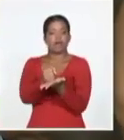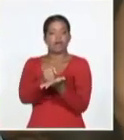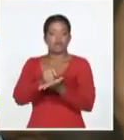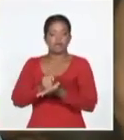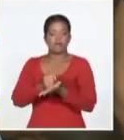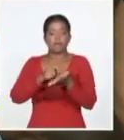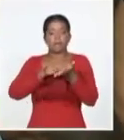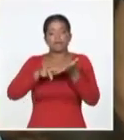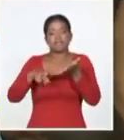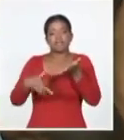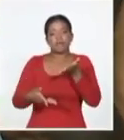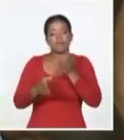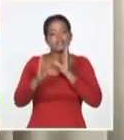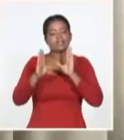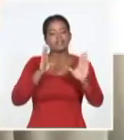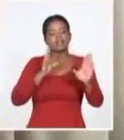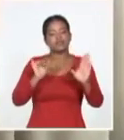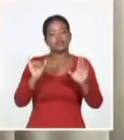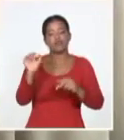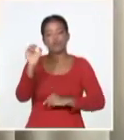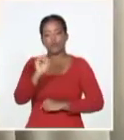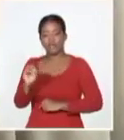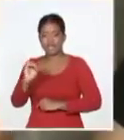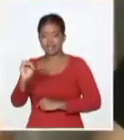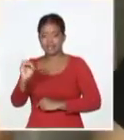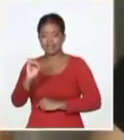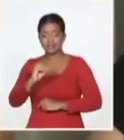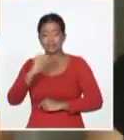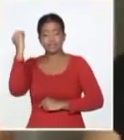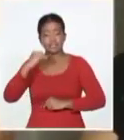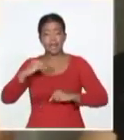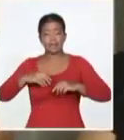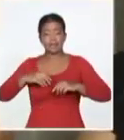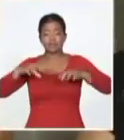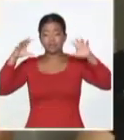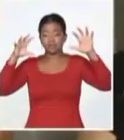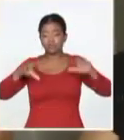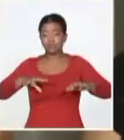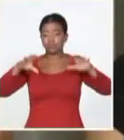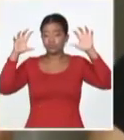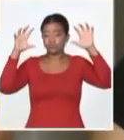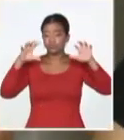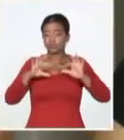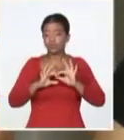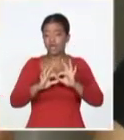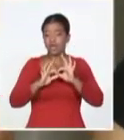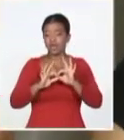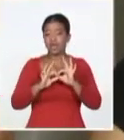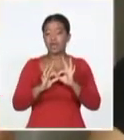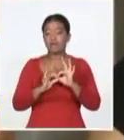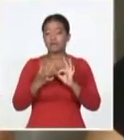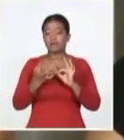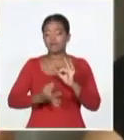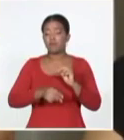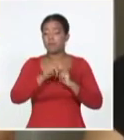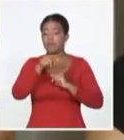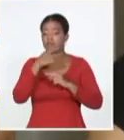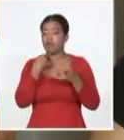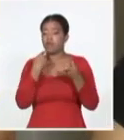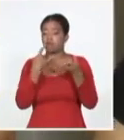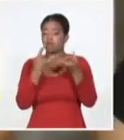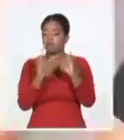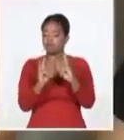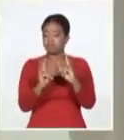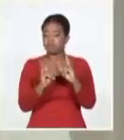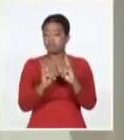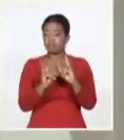del centro y oriente, donde las lluvias de principios de este mes dejaron, dijo, fallecidos, evacuados, daños